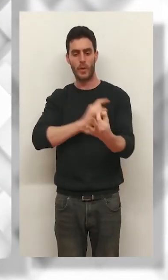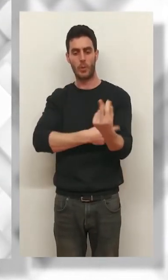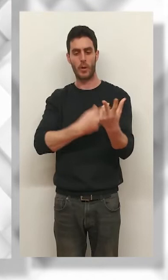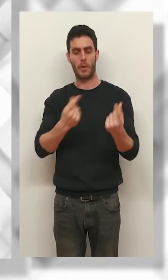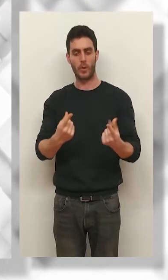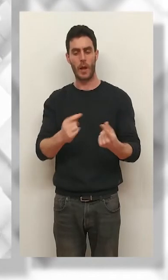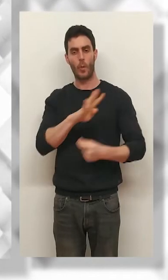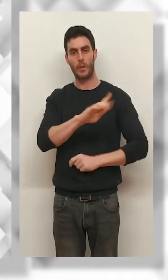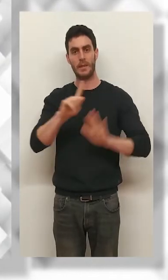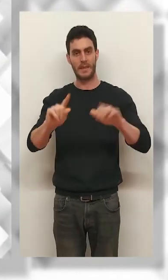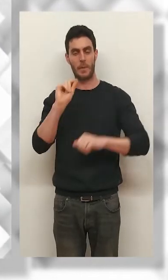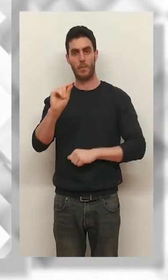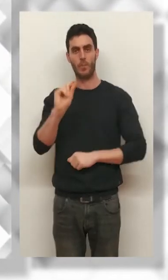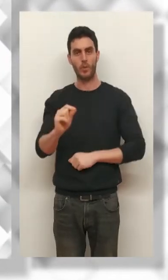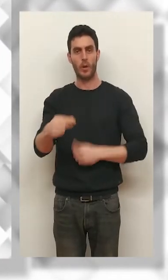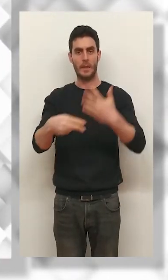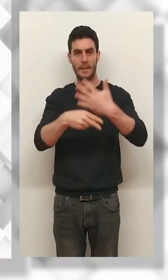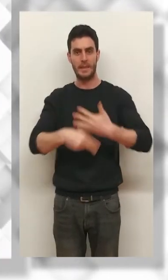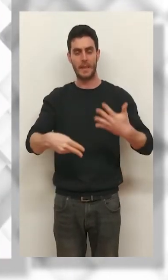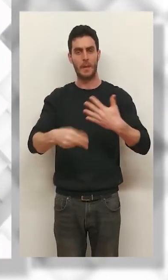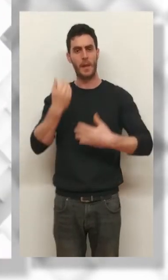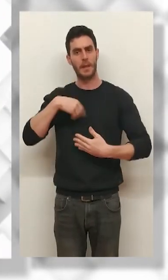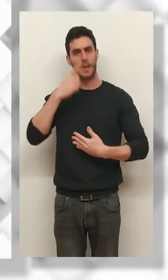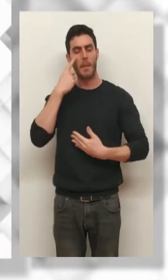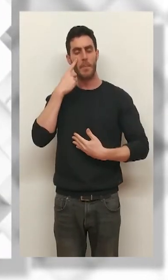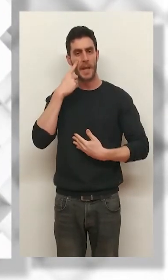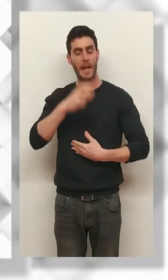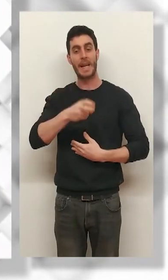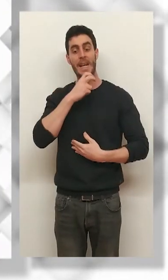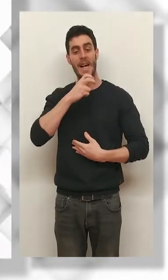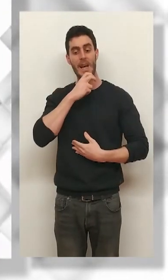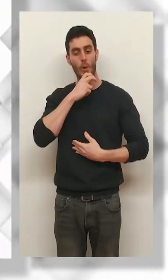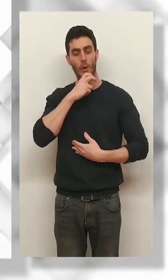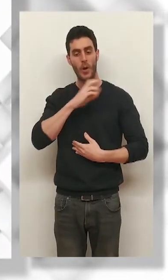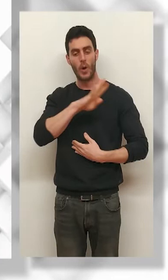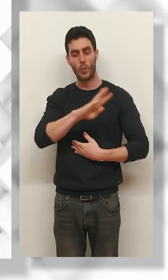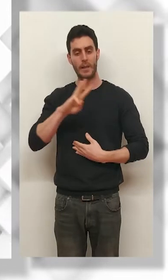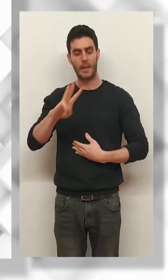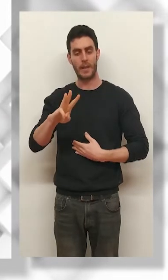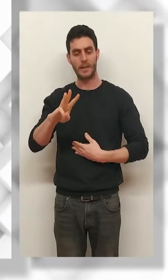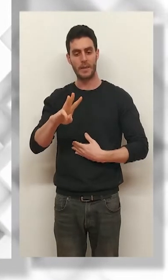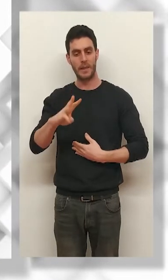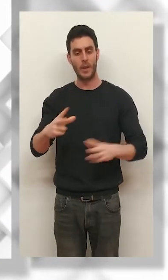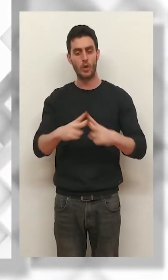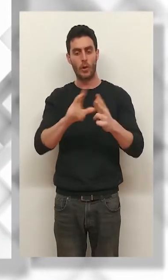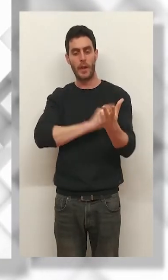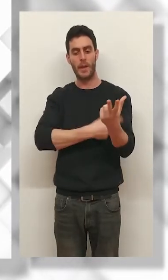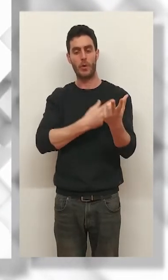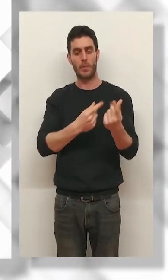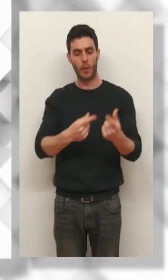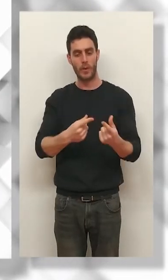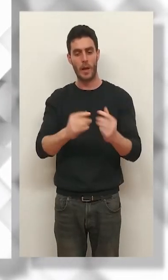puntos. Muy cerca, ya lo ven, séptimo el Club Deportivo Calahorra con 43. La Sociedad Deportiva Logroñés es duodécima con